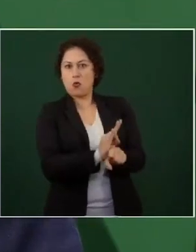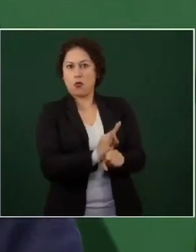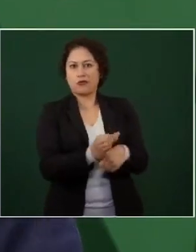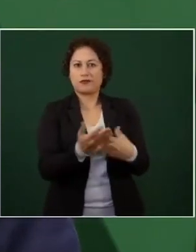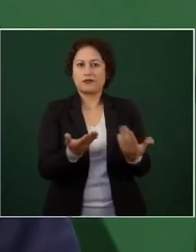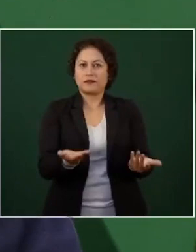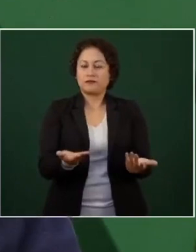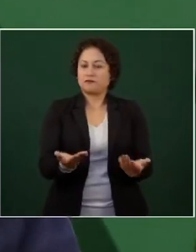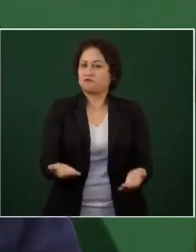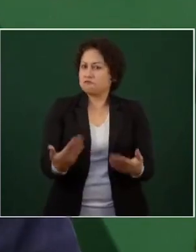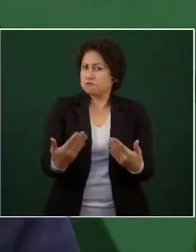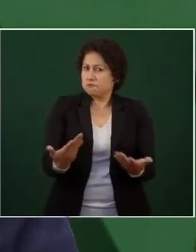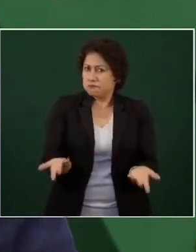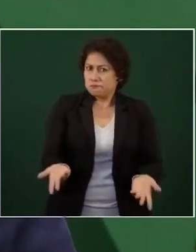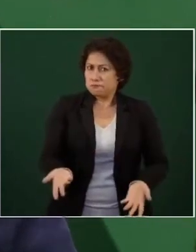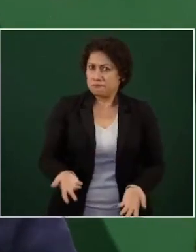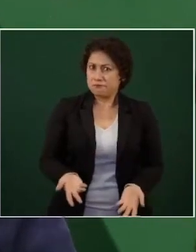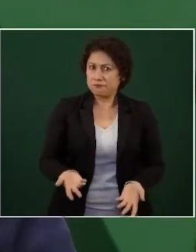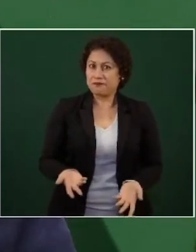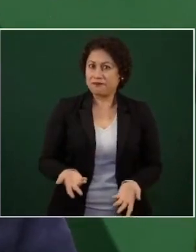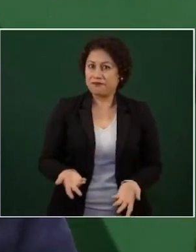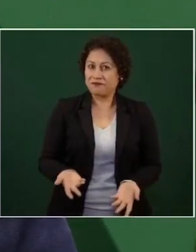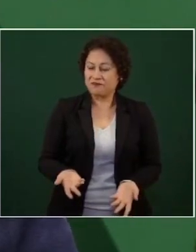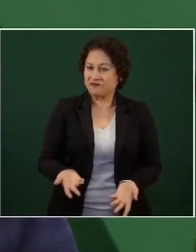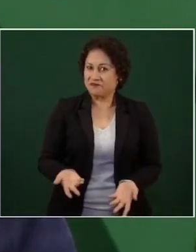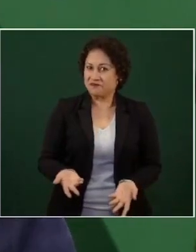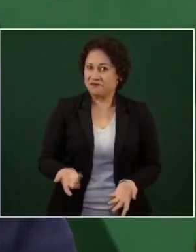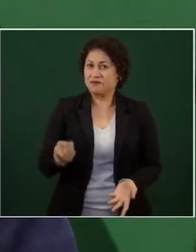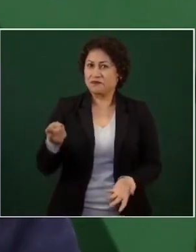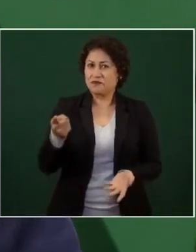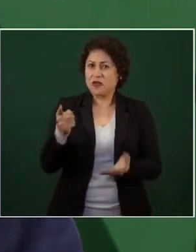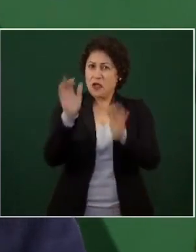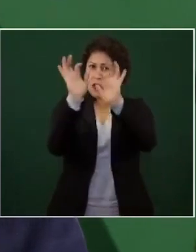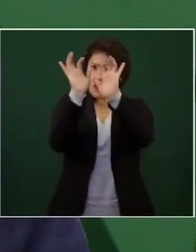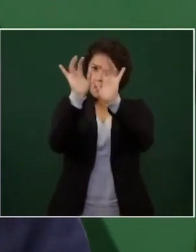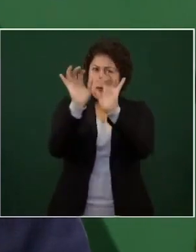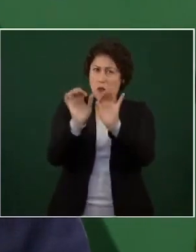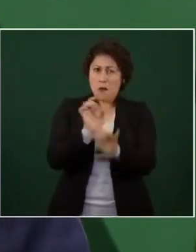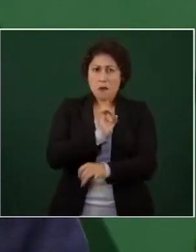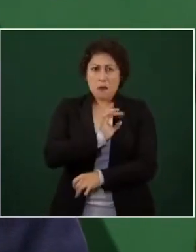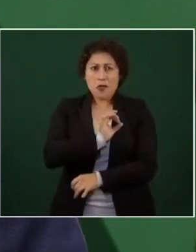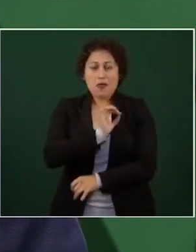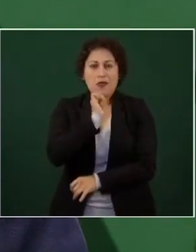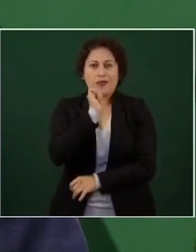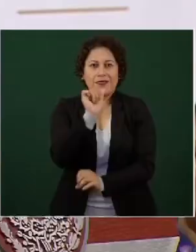Qué bueno que no les temblaba la mano.